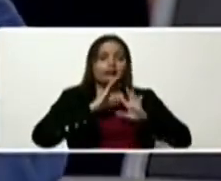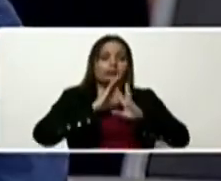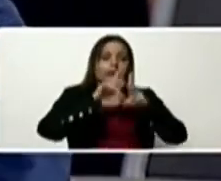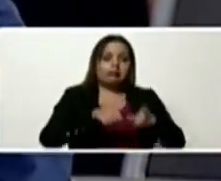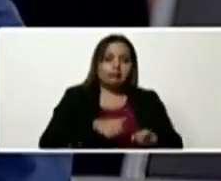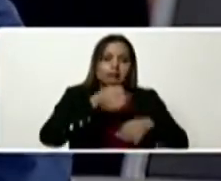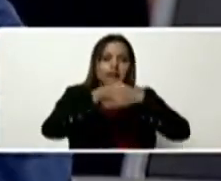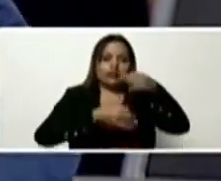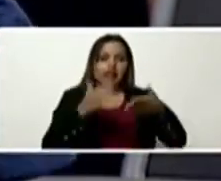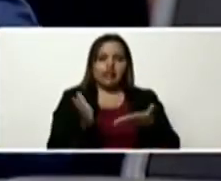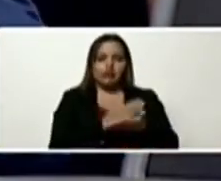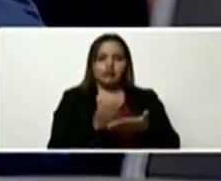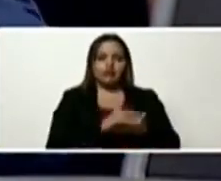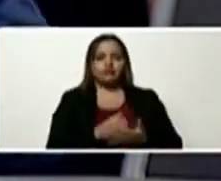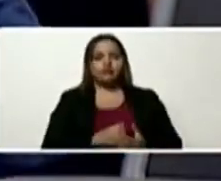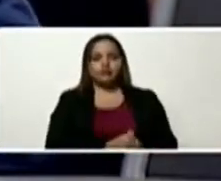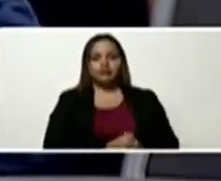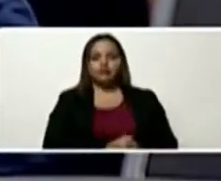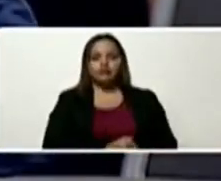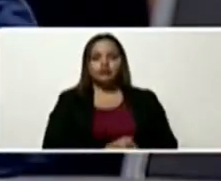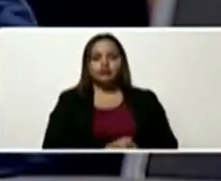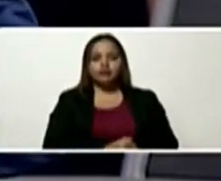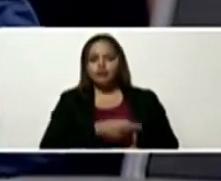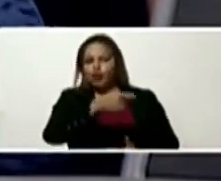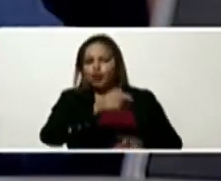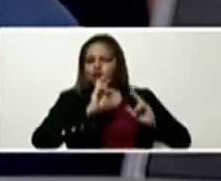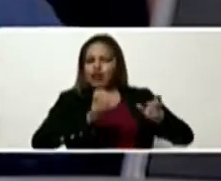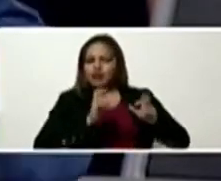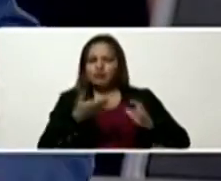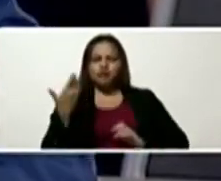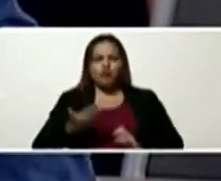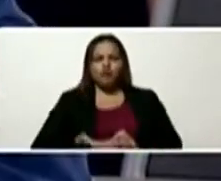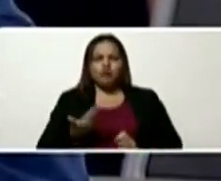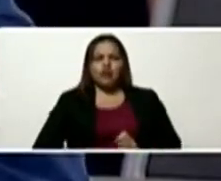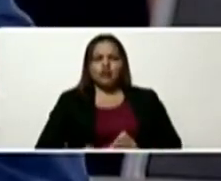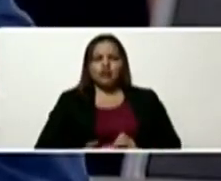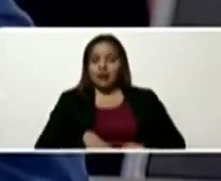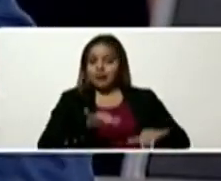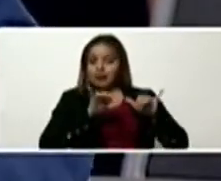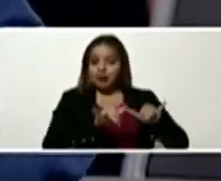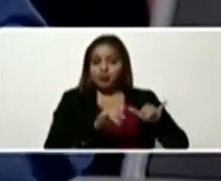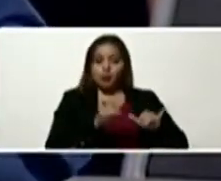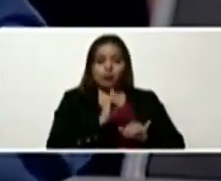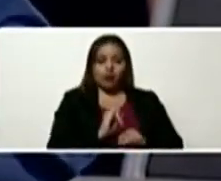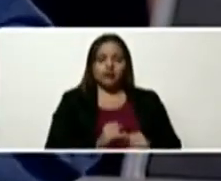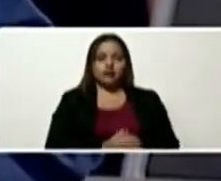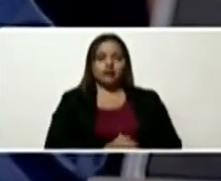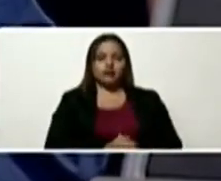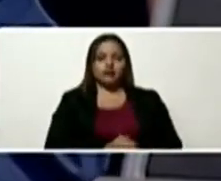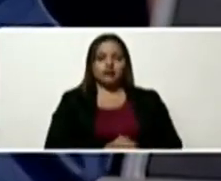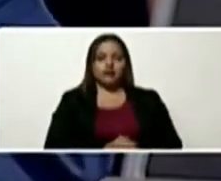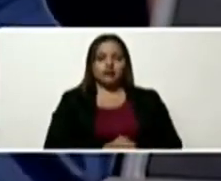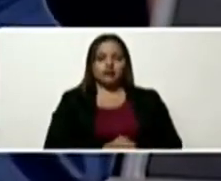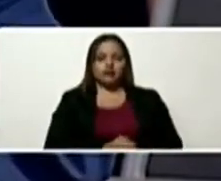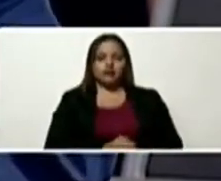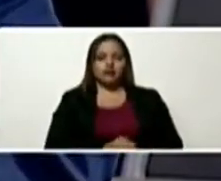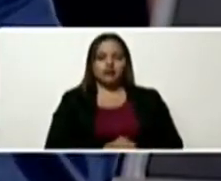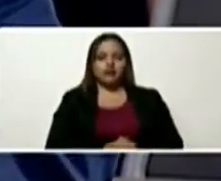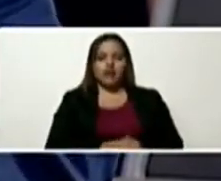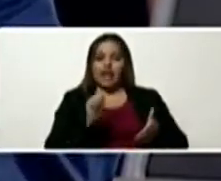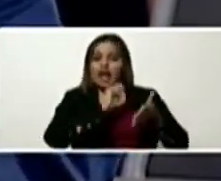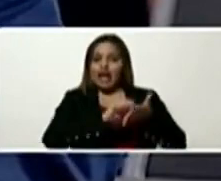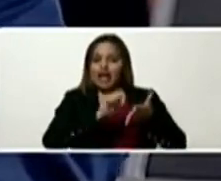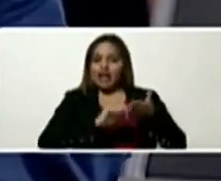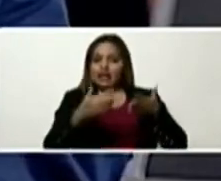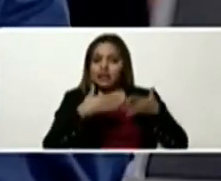está narrada en libros. Ese es un tema central y por ello también tenemos a una